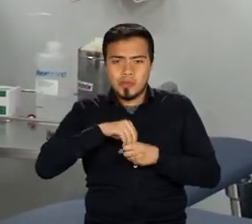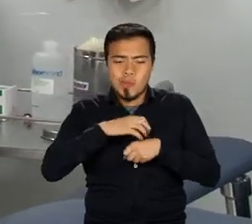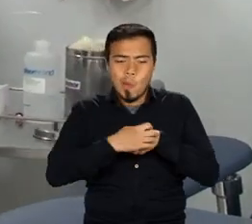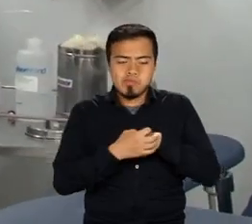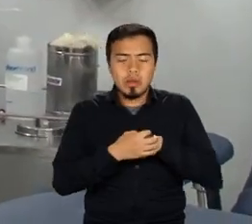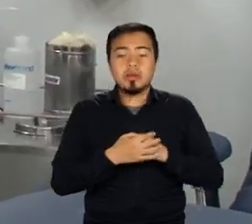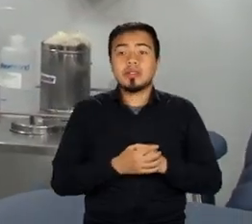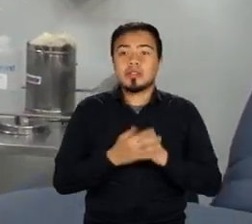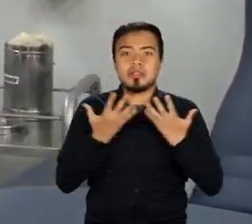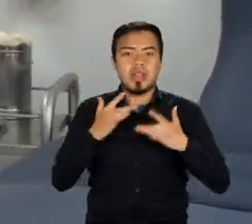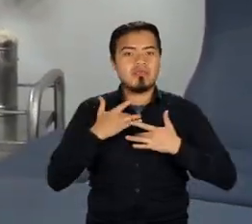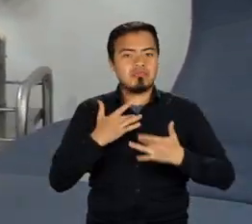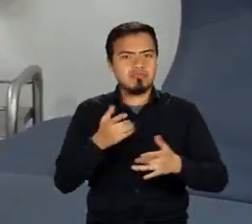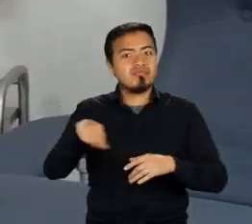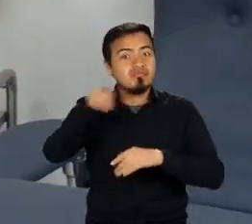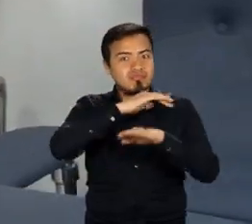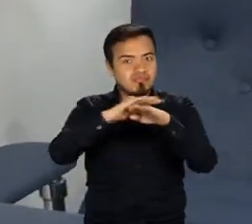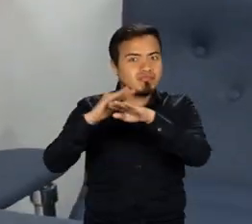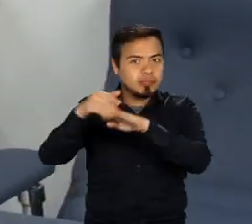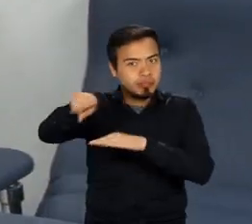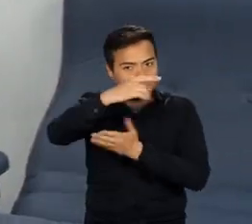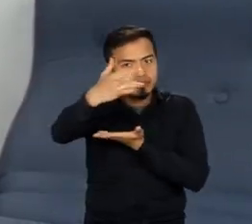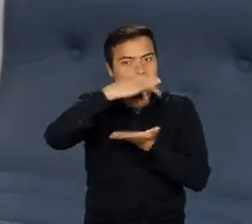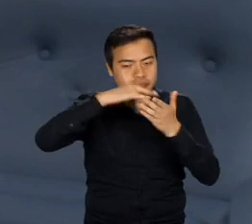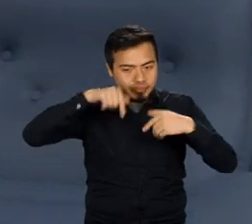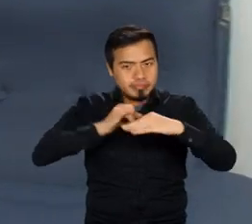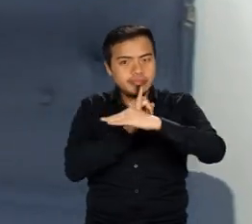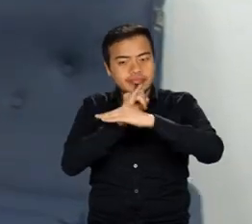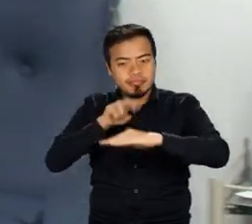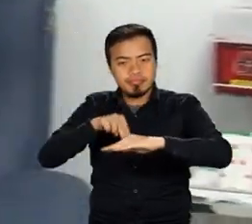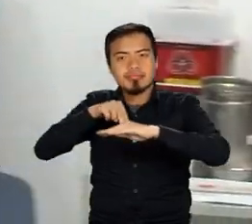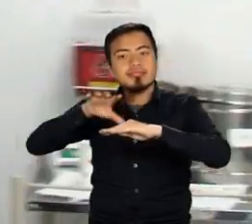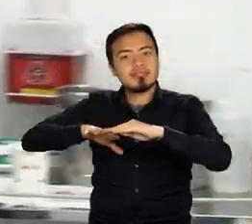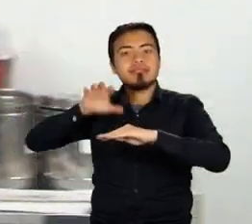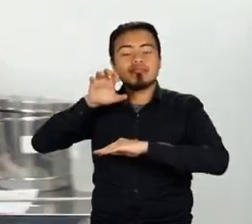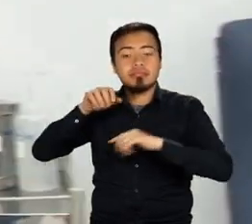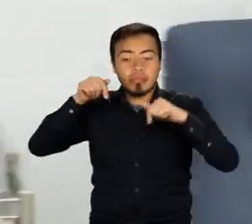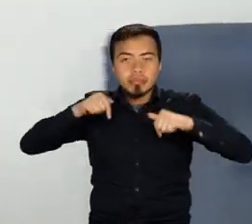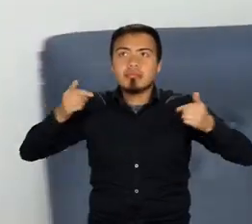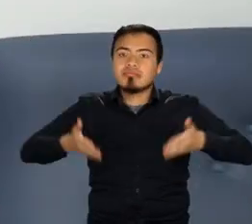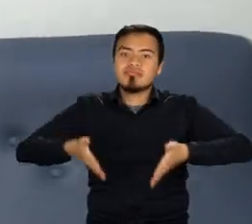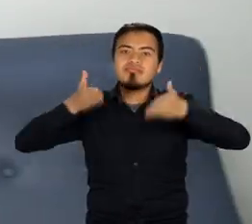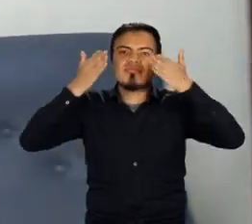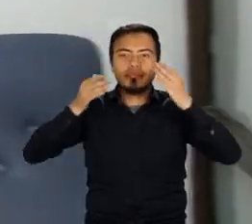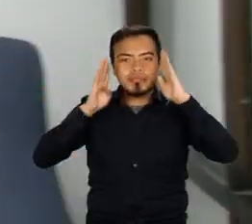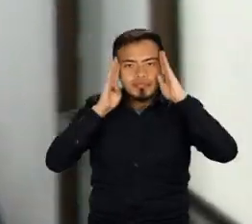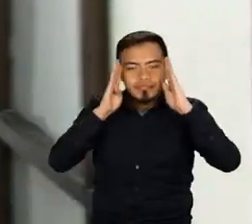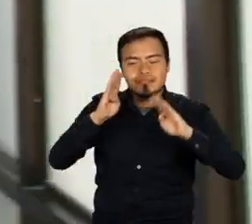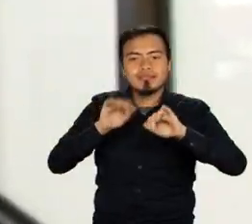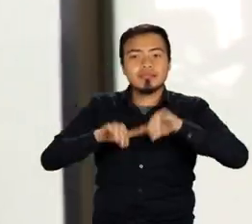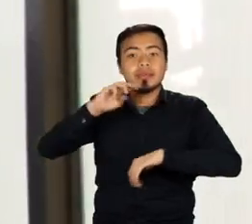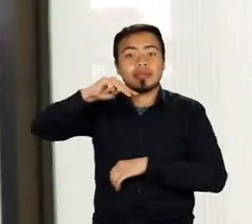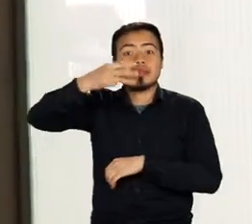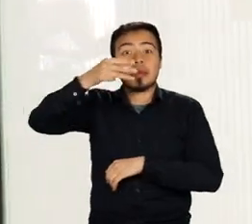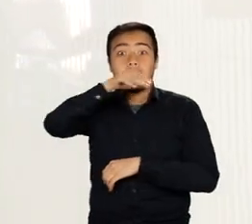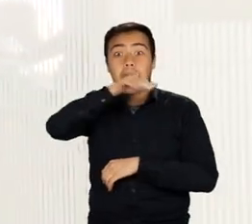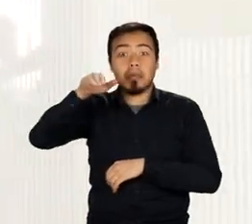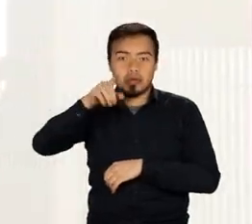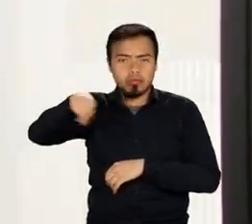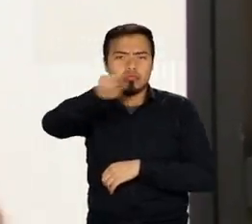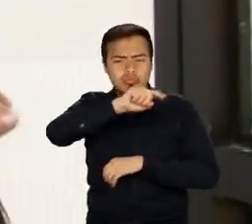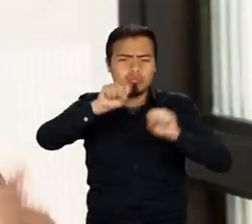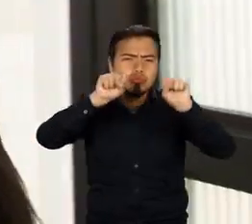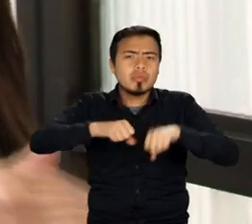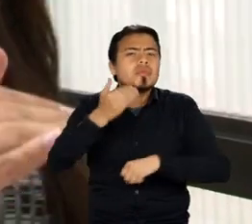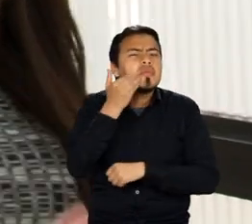ya doné. La invitación es ahora para ustedes, para que vengan al Instituto Nacional de Cancerología, al edificio de consulta externa en el tercer piso. Lo